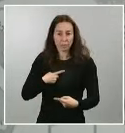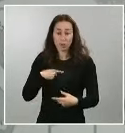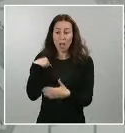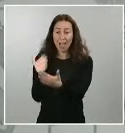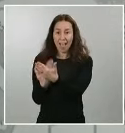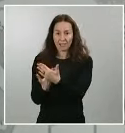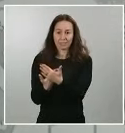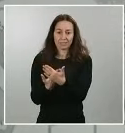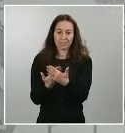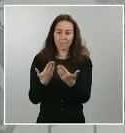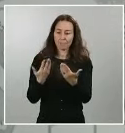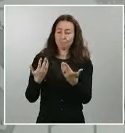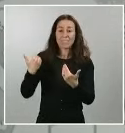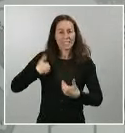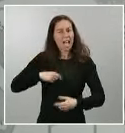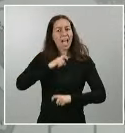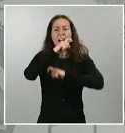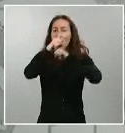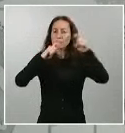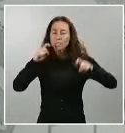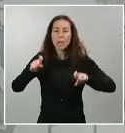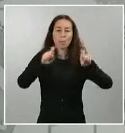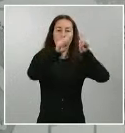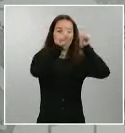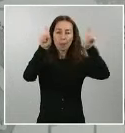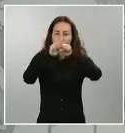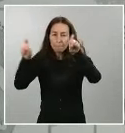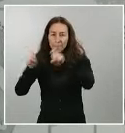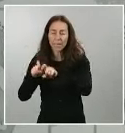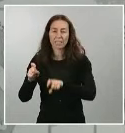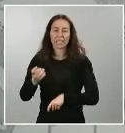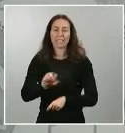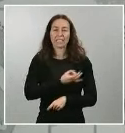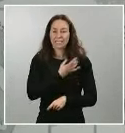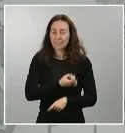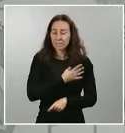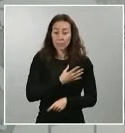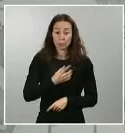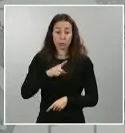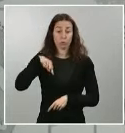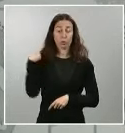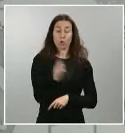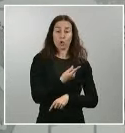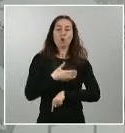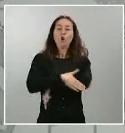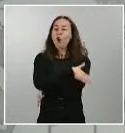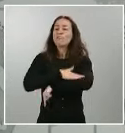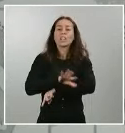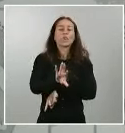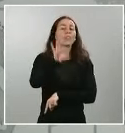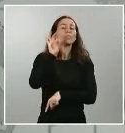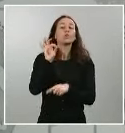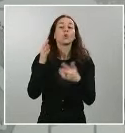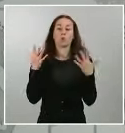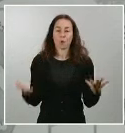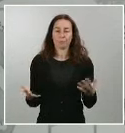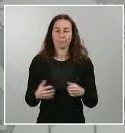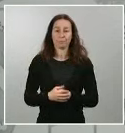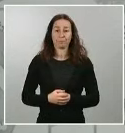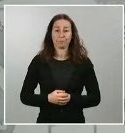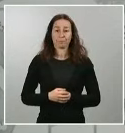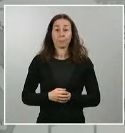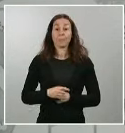los empresarios y a los sindicatos, hemos tomado desde el Gobierno la siguiente decisión. Les anuncio que el